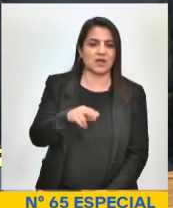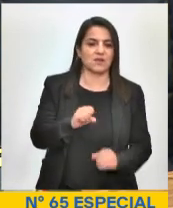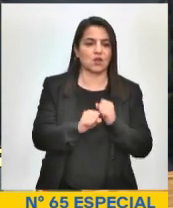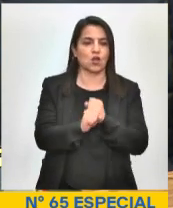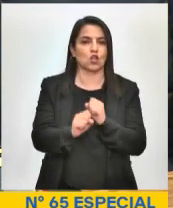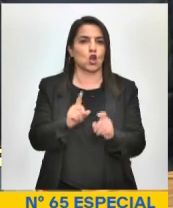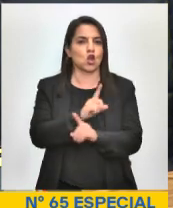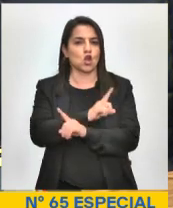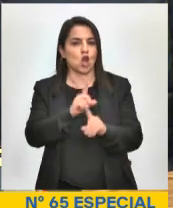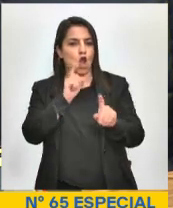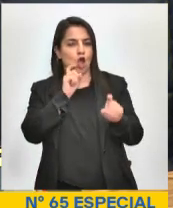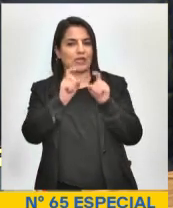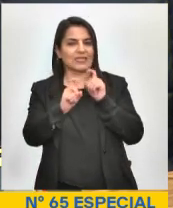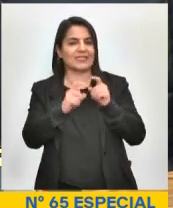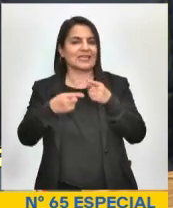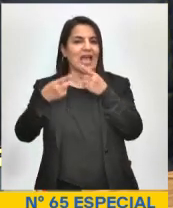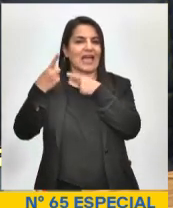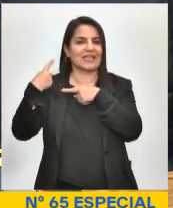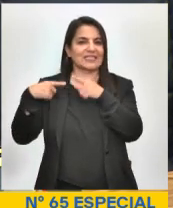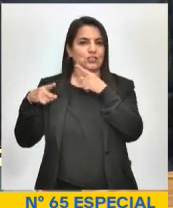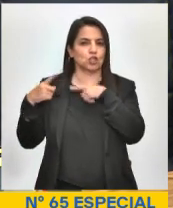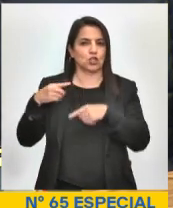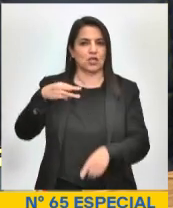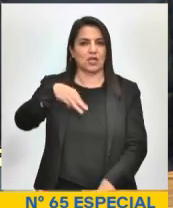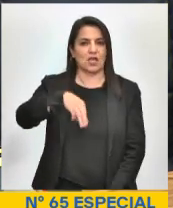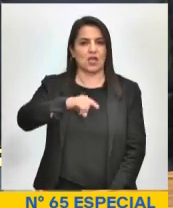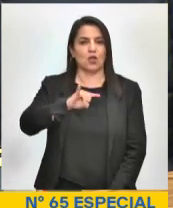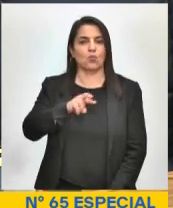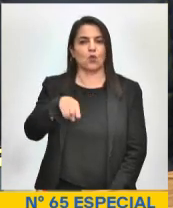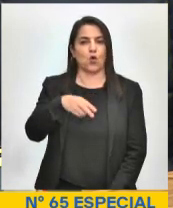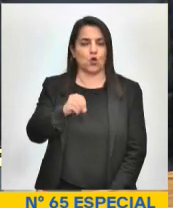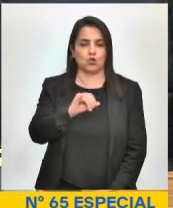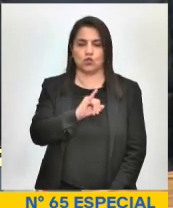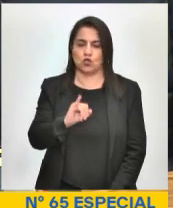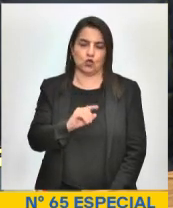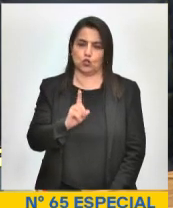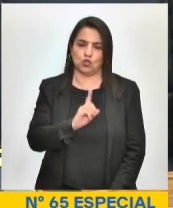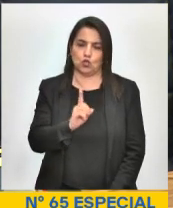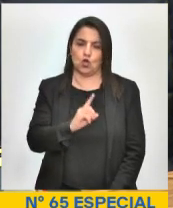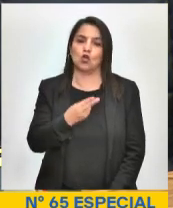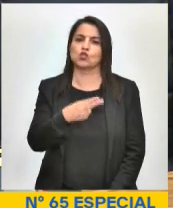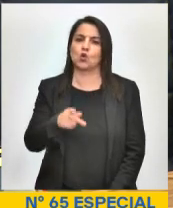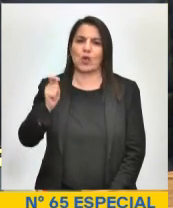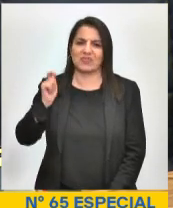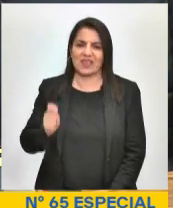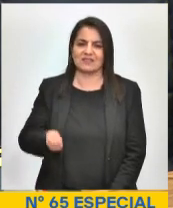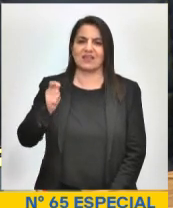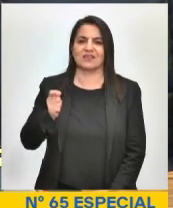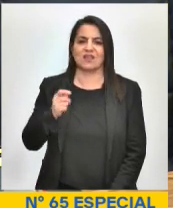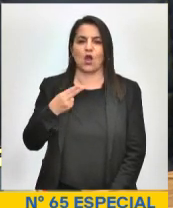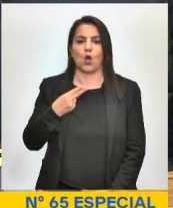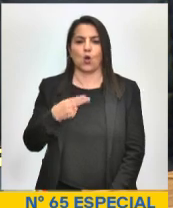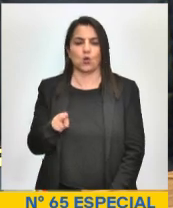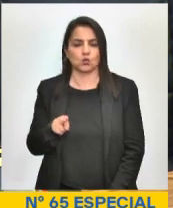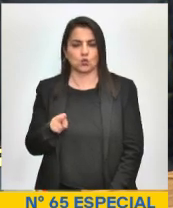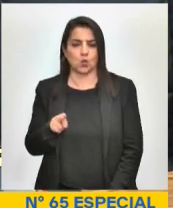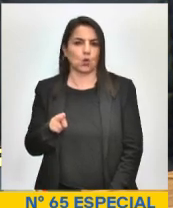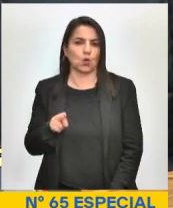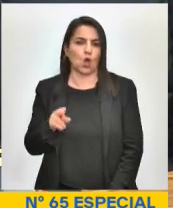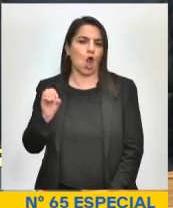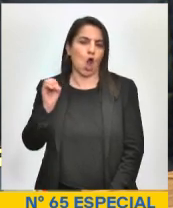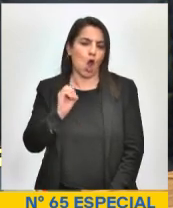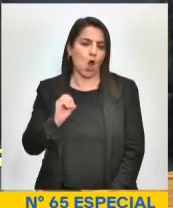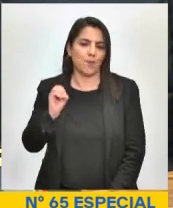juzga la trayectoria de Sergio Muñoz, ni menos aún sus sentencias o las posiciones que éste puede haber tenido